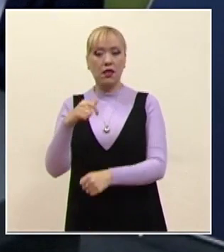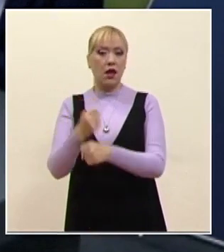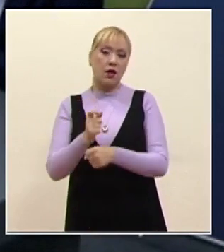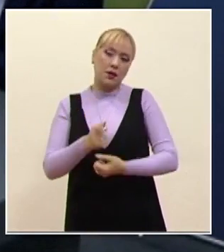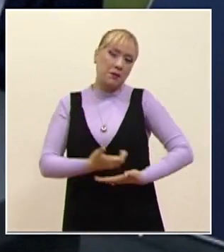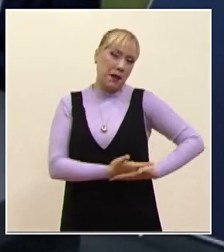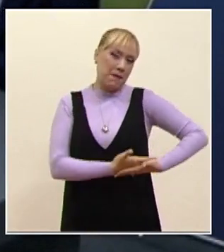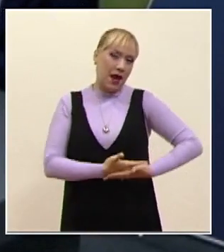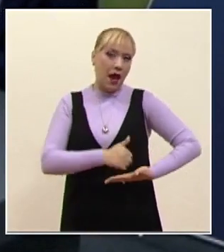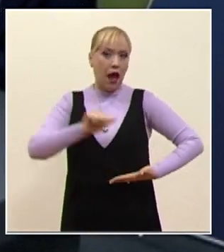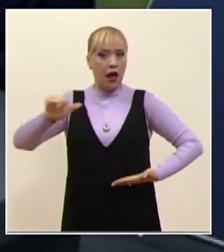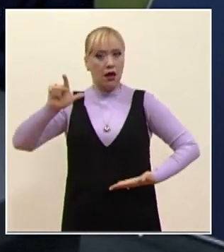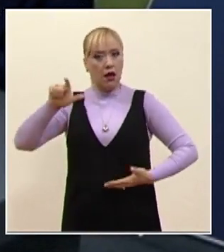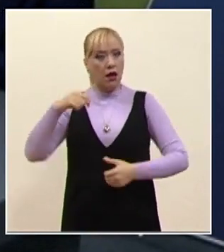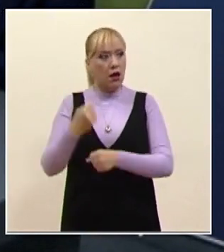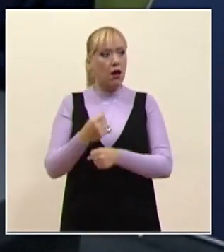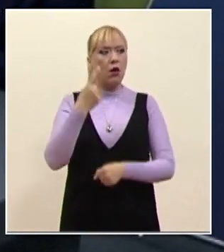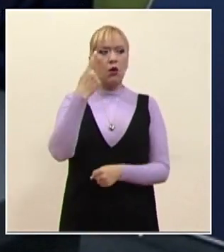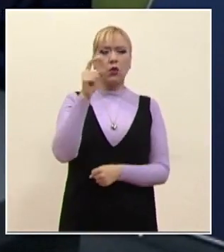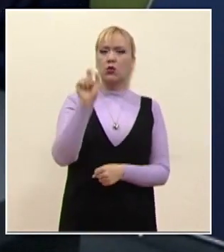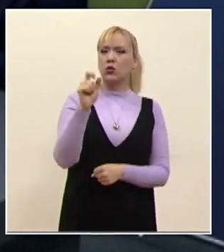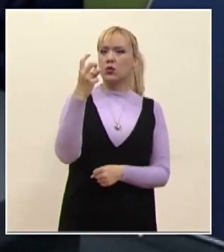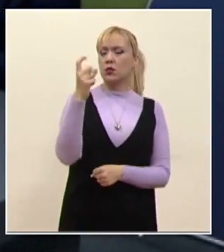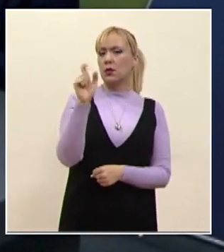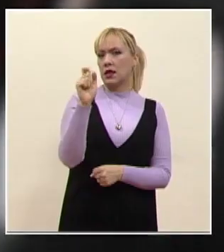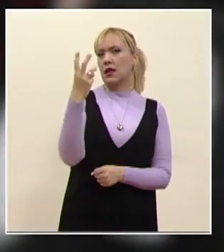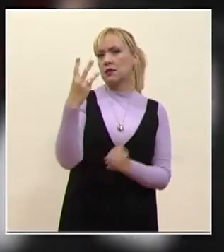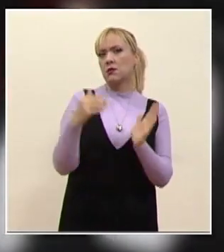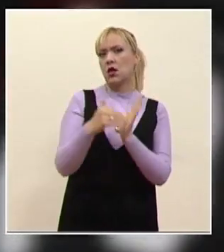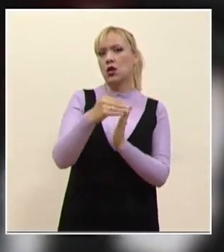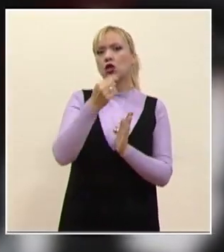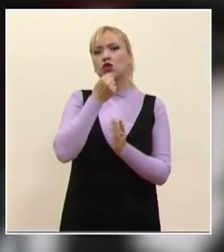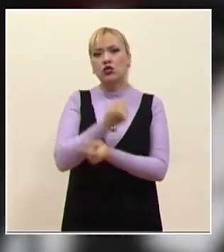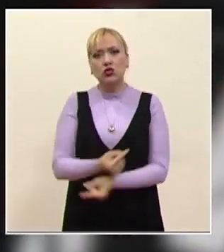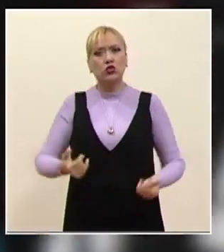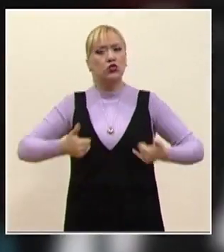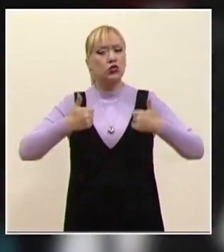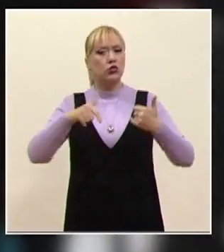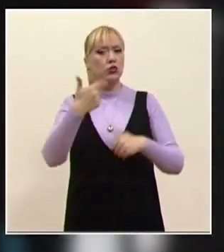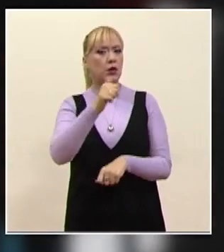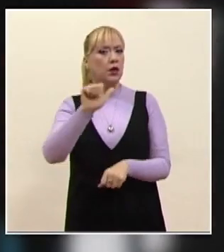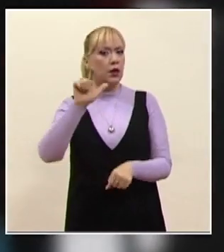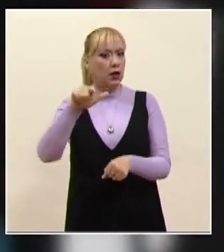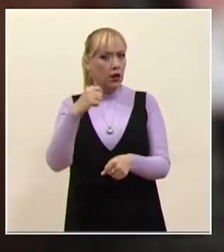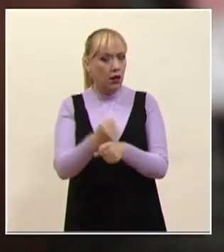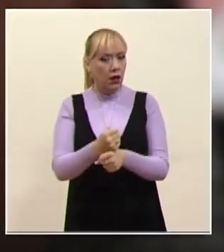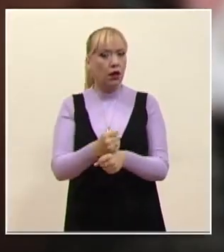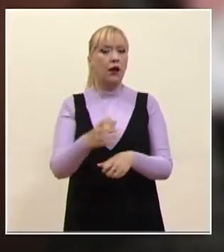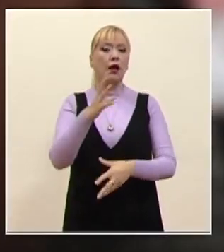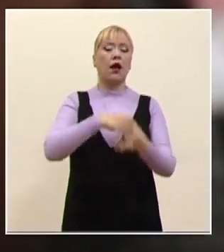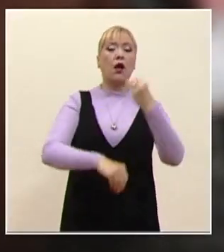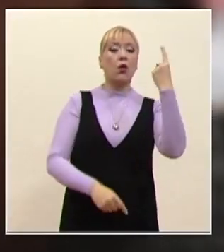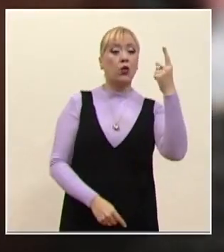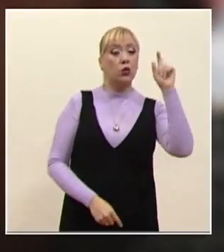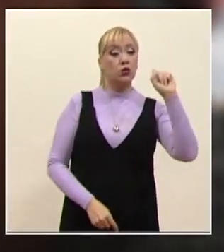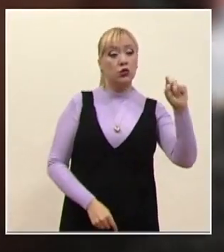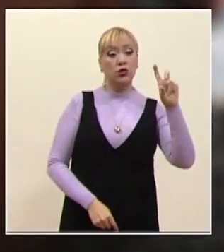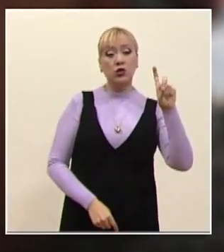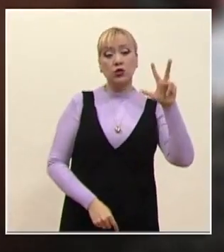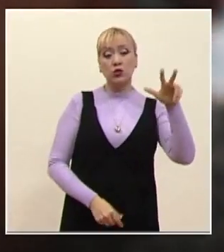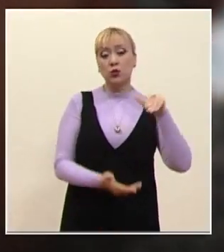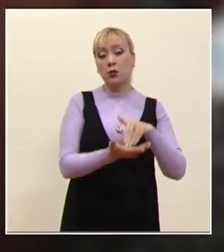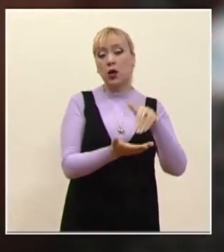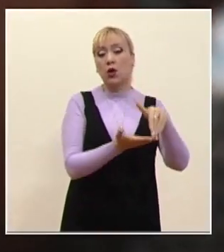De esta cifra, 1.23 millones son infantes y adolescentes, mientras que 1.38 millones